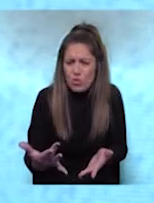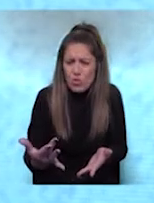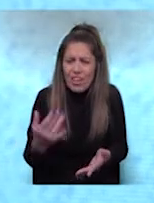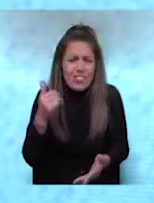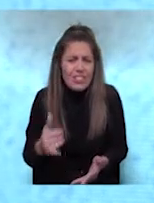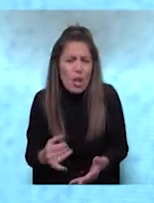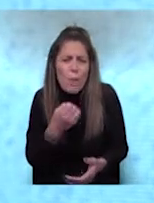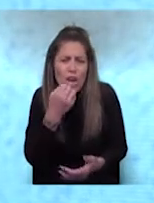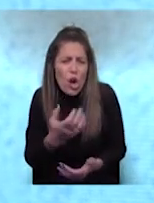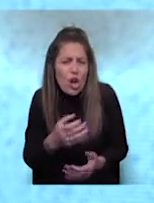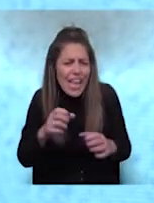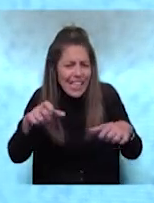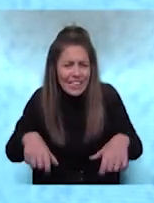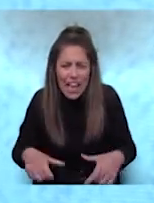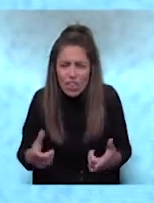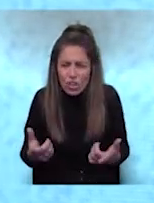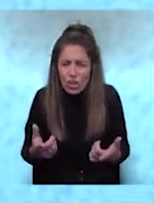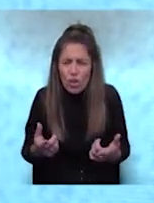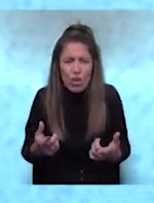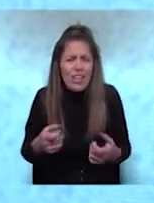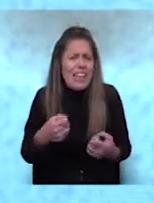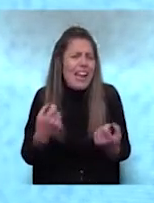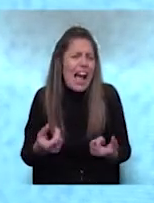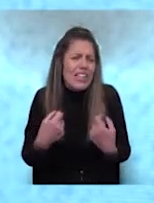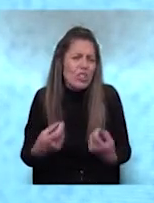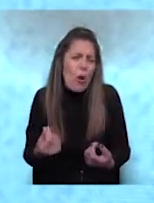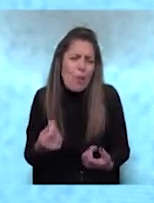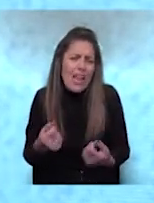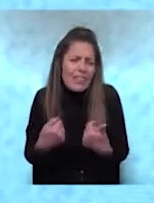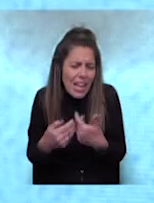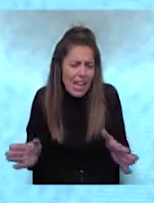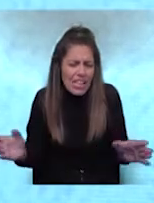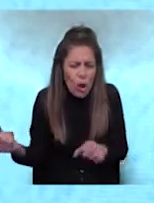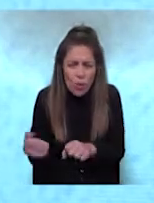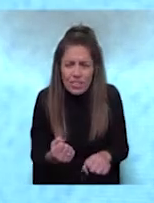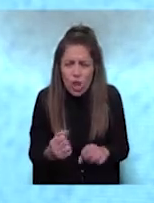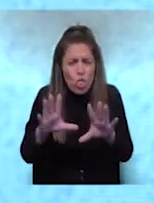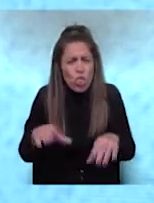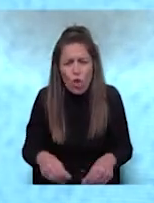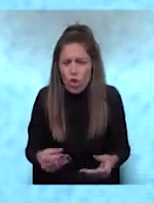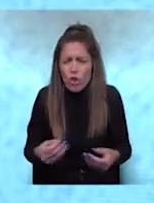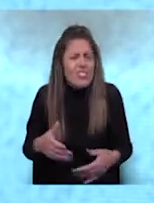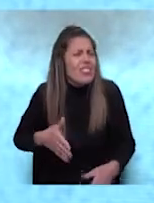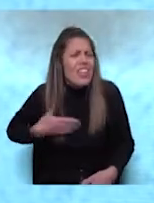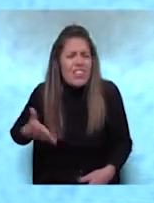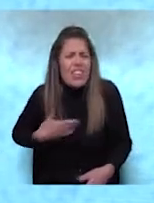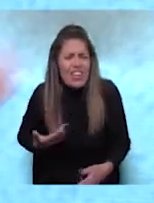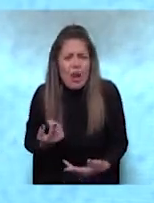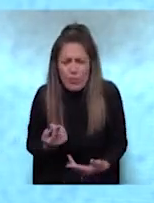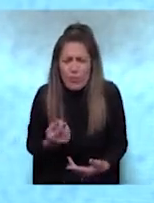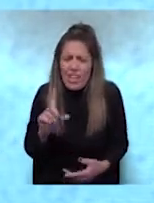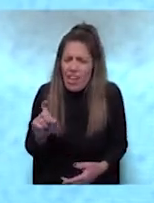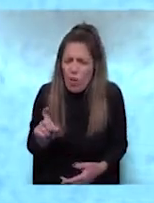Tienen los mejores estadios. Se gastó un platal en la inauguración. Tienen toda la banca y se quejan por la agüita.